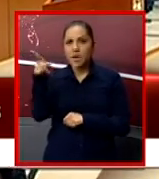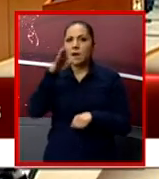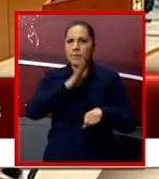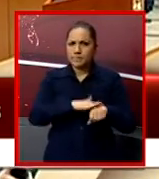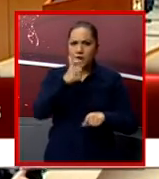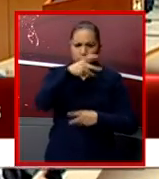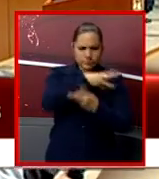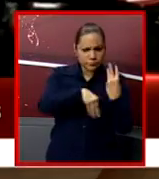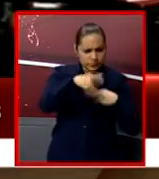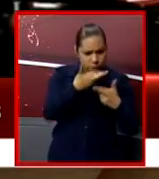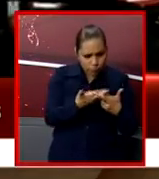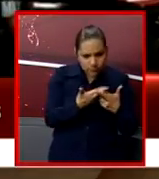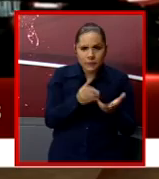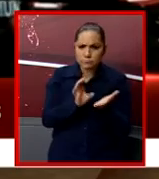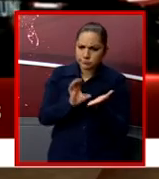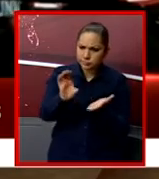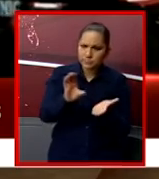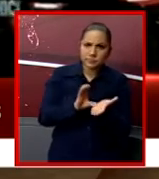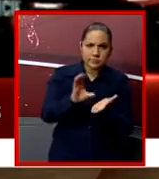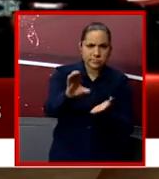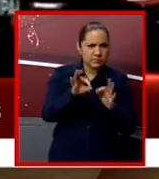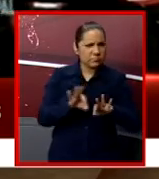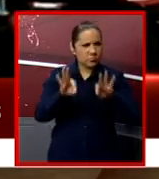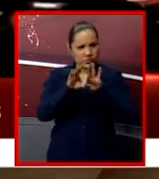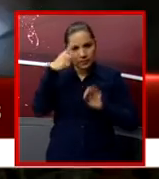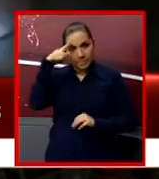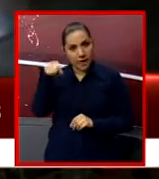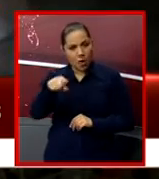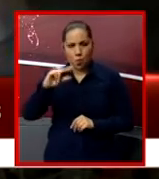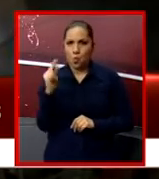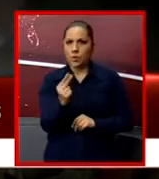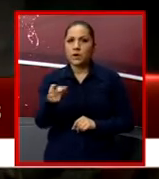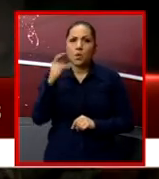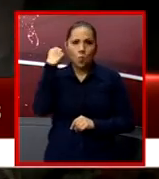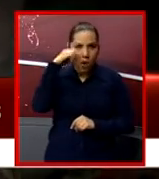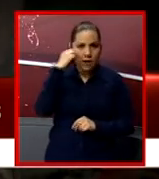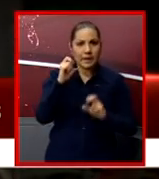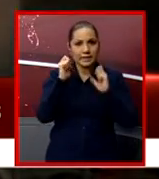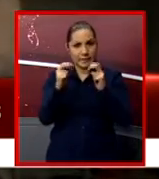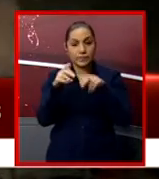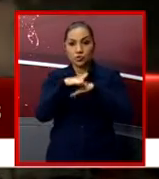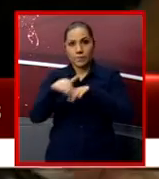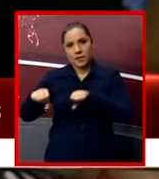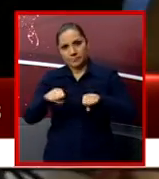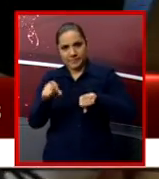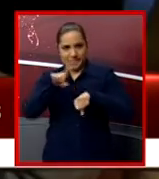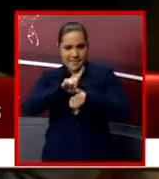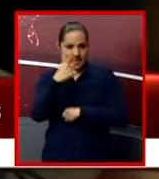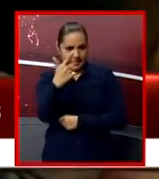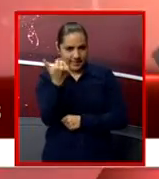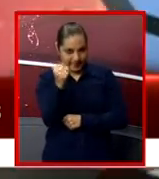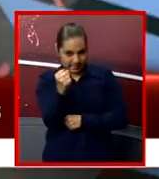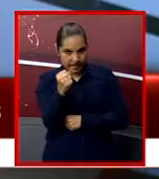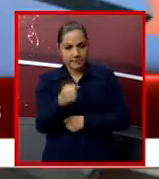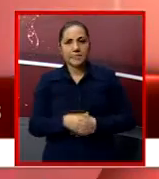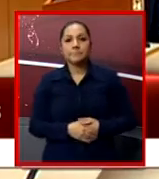recursos excedentes para atender las necesidades urgentes de los estados de Oaxaca y Chiapas derivadas del sismo del pasado 7 de septiembre.